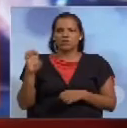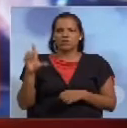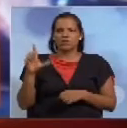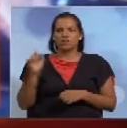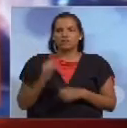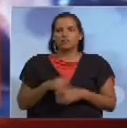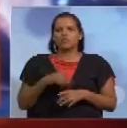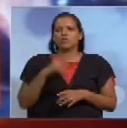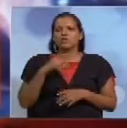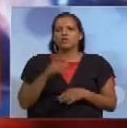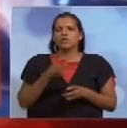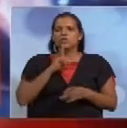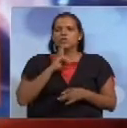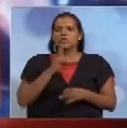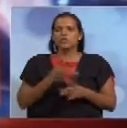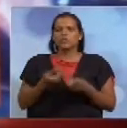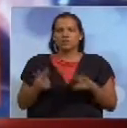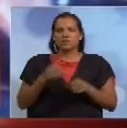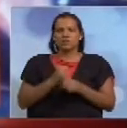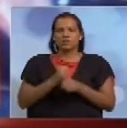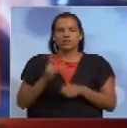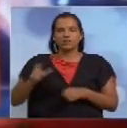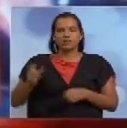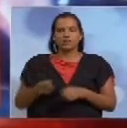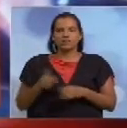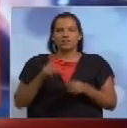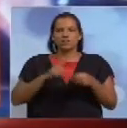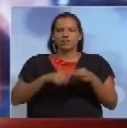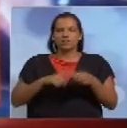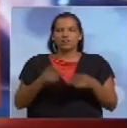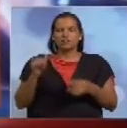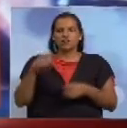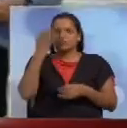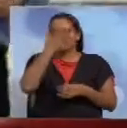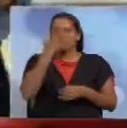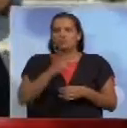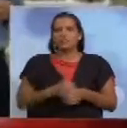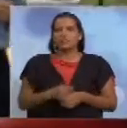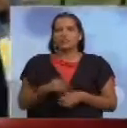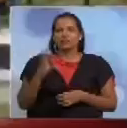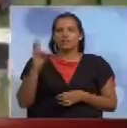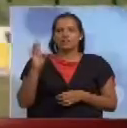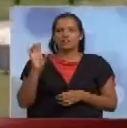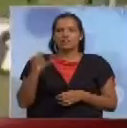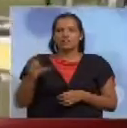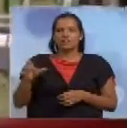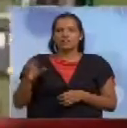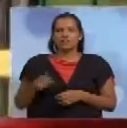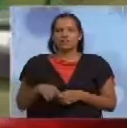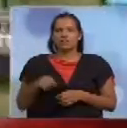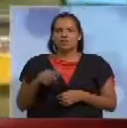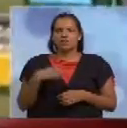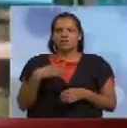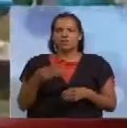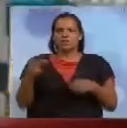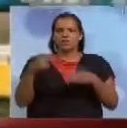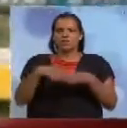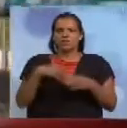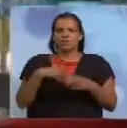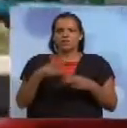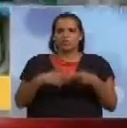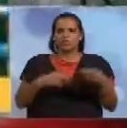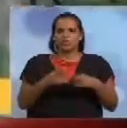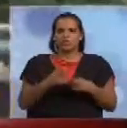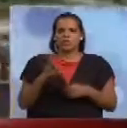Chicago, Estados Unidos, en Houston, Estados Unidos, en Quito y en Esmeraldas. 7.000 hombres participaron de la obra, de los